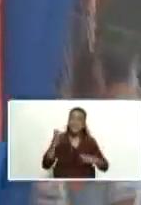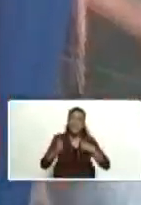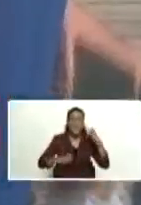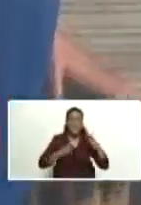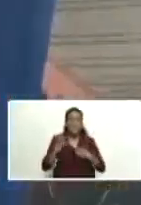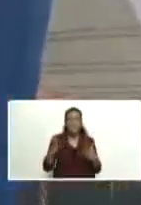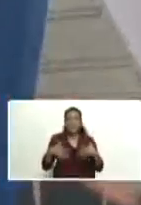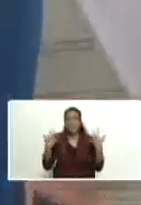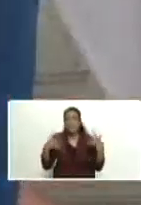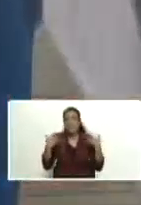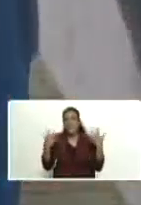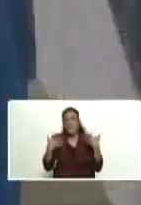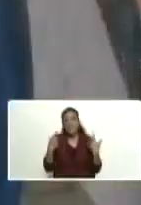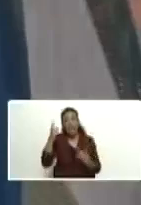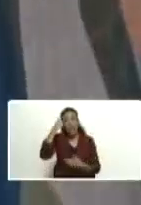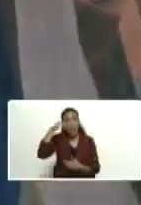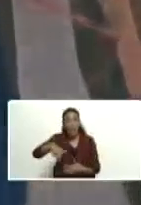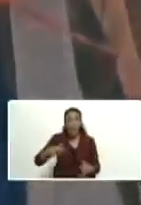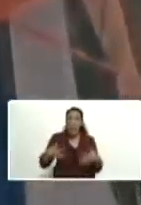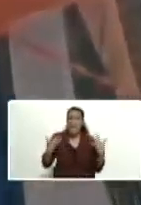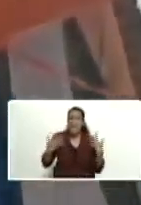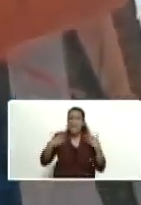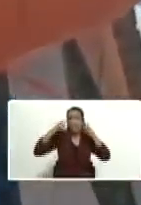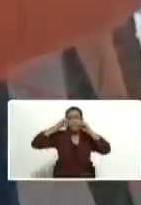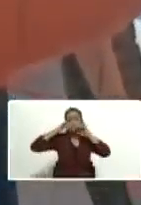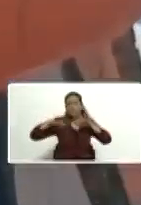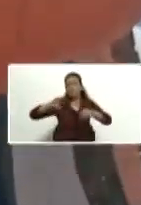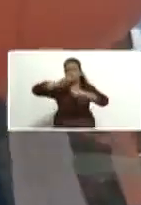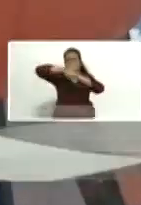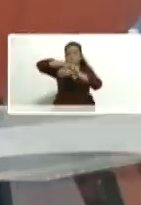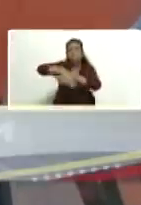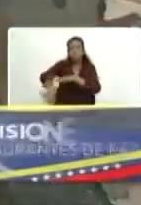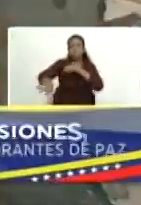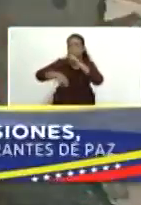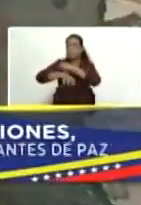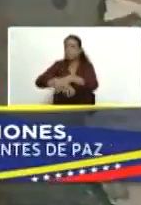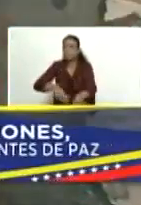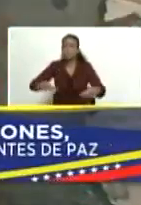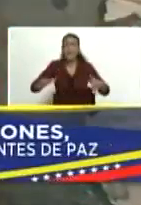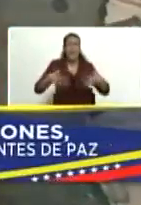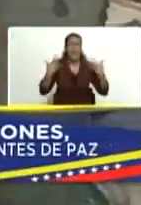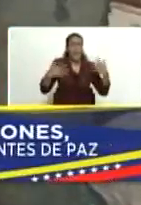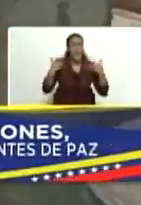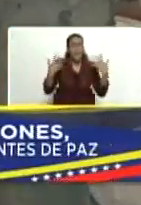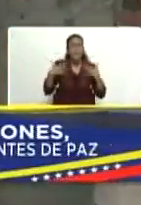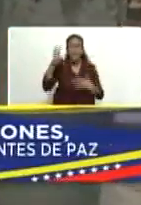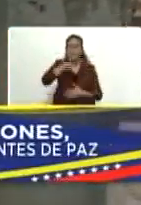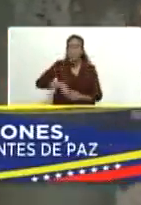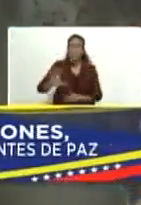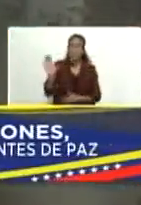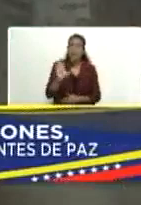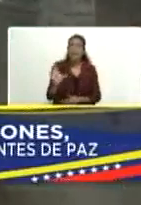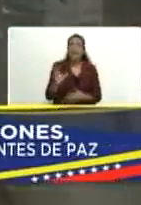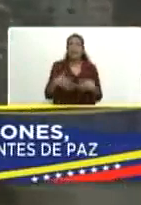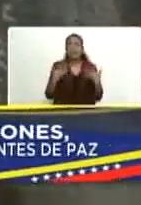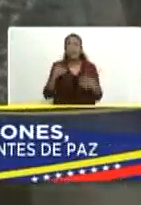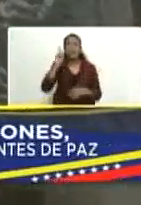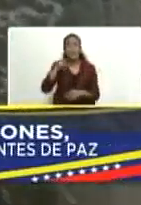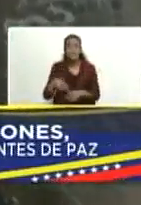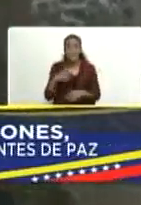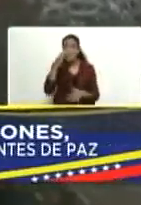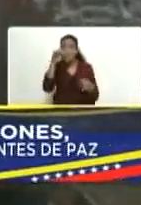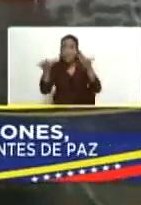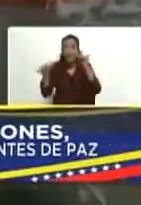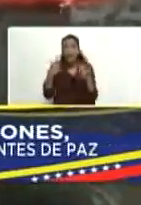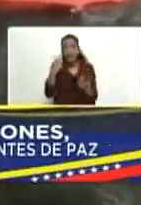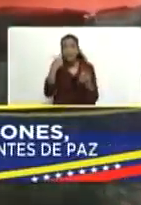Precisamente hoy, esta alegría que desborda aquí a los caraqueños, a las caraqueñas. Y por supuesto, bueno, gente que se asoma por